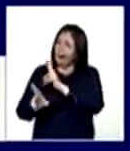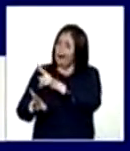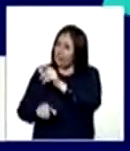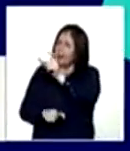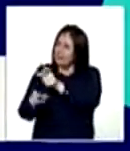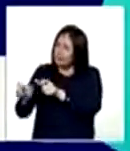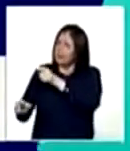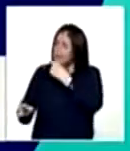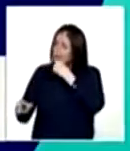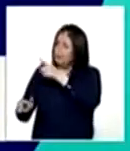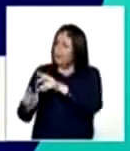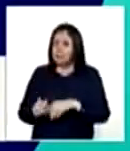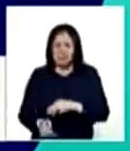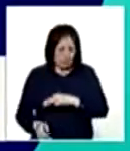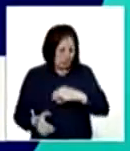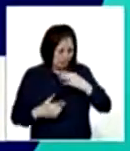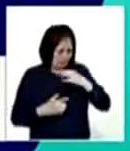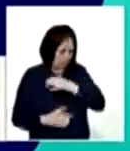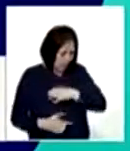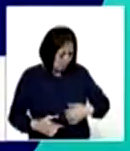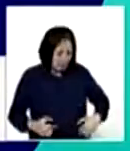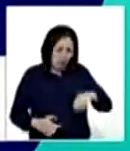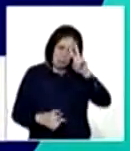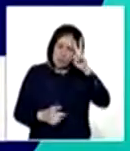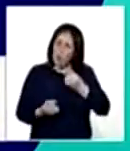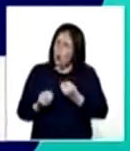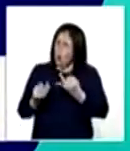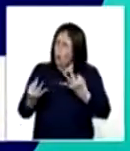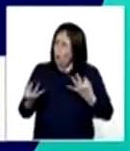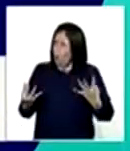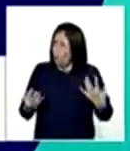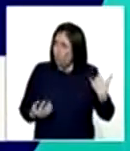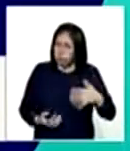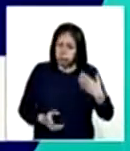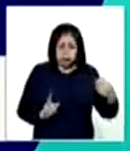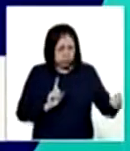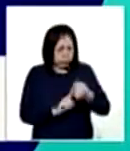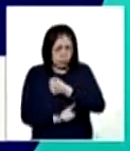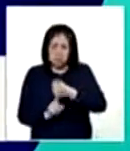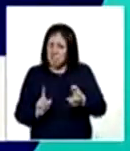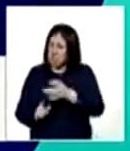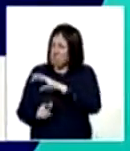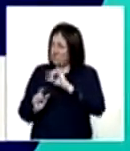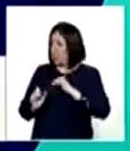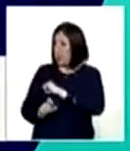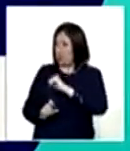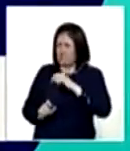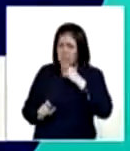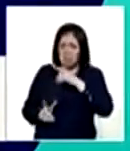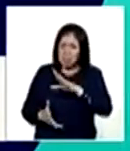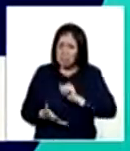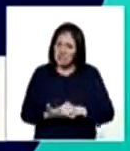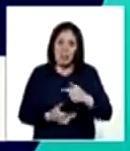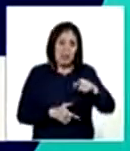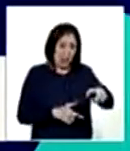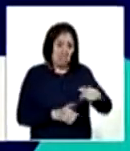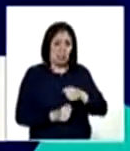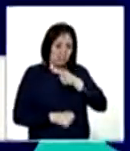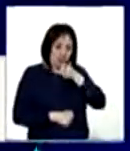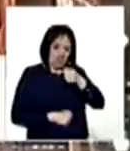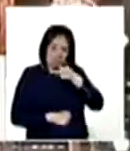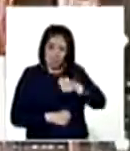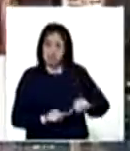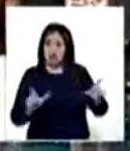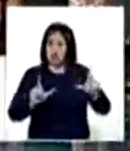del Miss Perú al mencionar las escalofriantes cifras de violencia de género. Así, la prensa